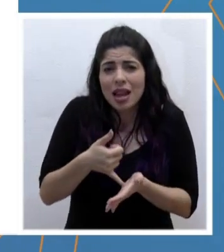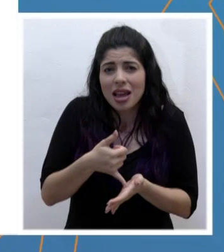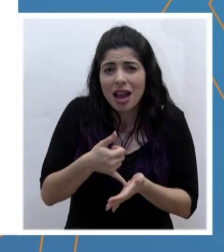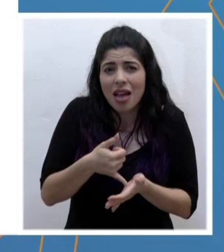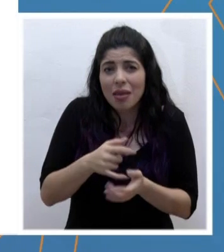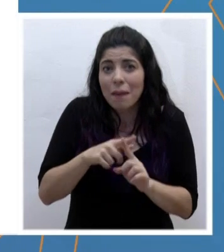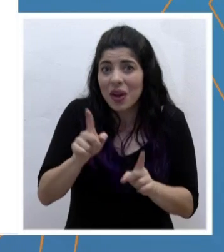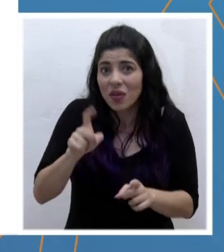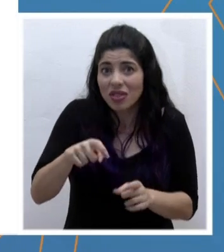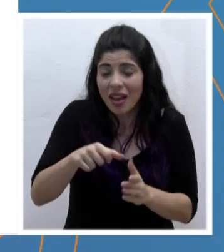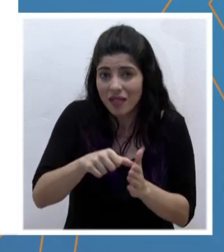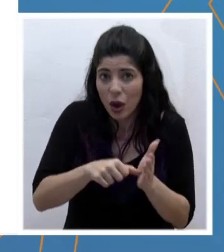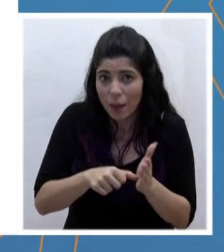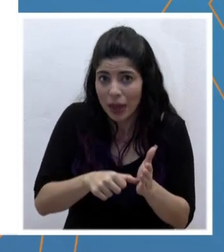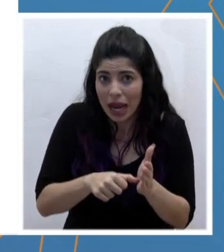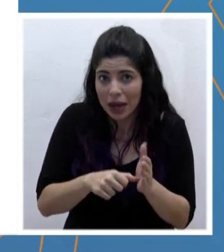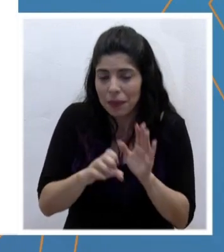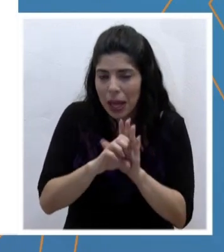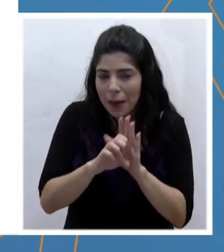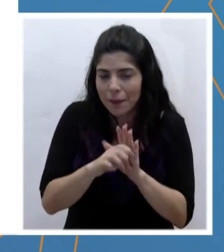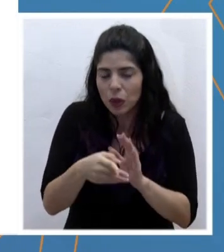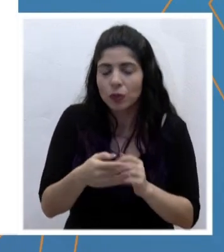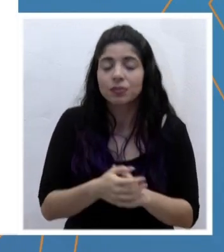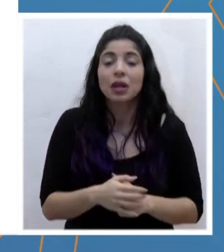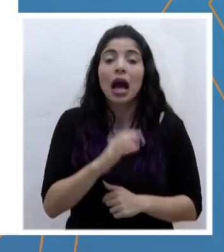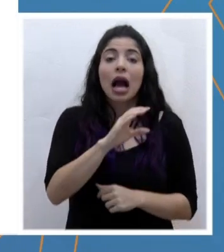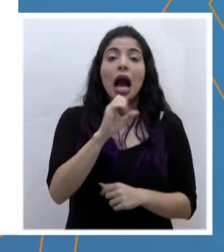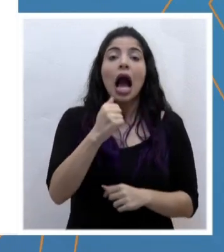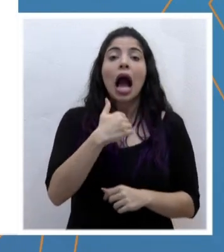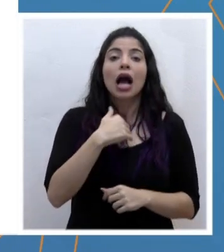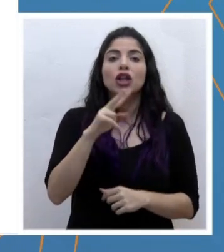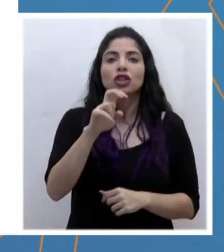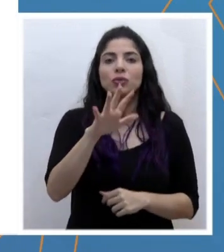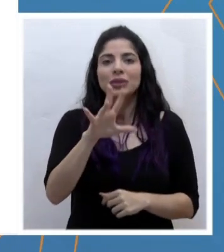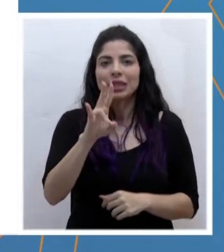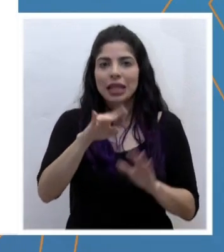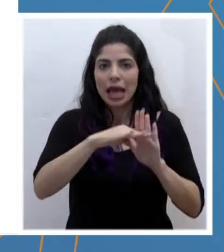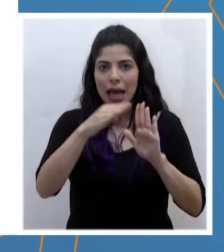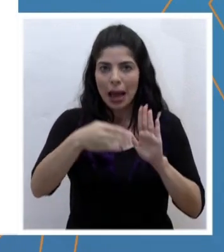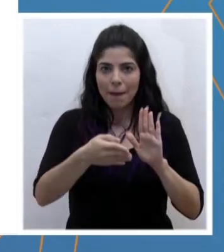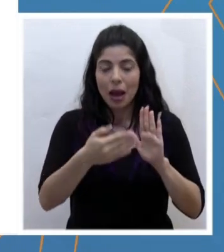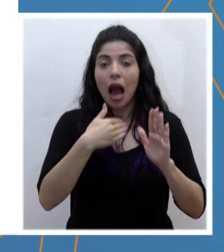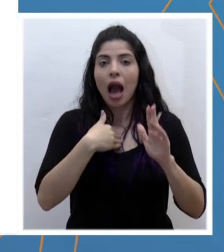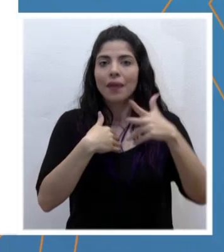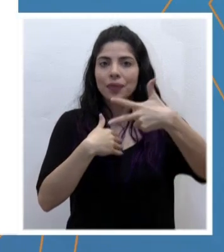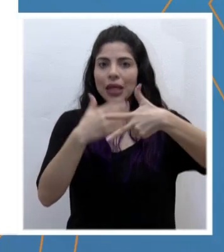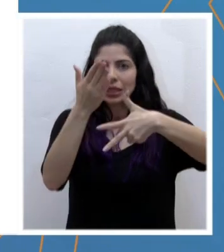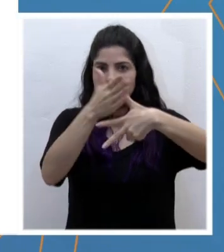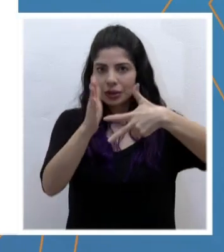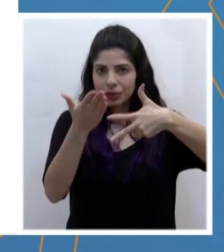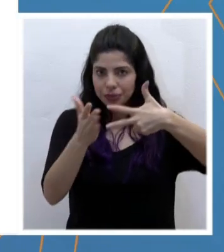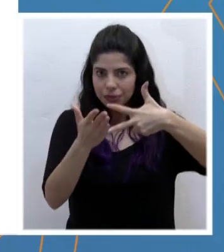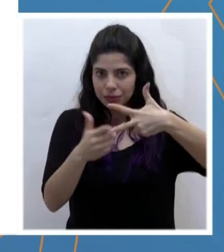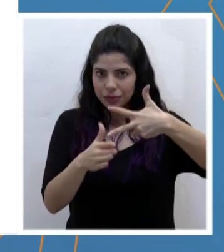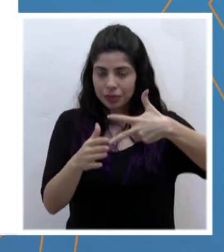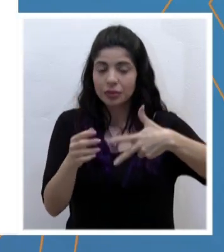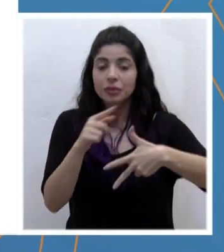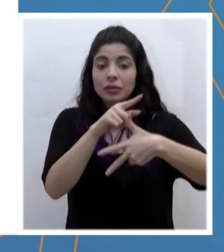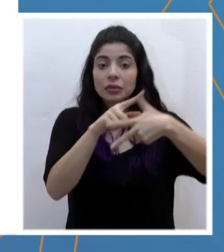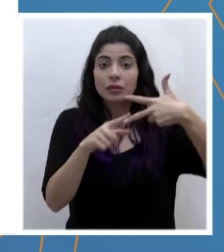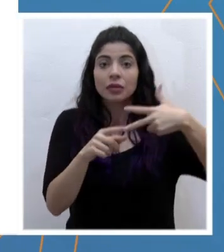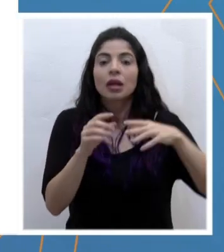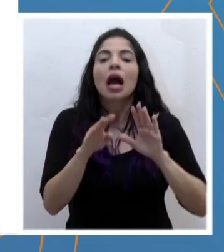que realizar. La caja tiene 257 camas, las cuales se dividen en 3 grupos, y estamos hablando de camas de